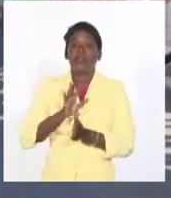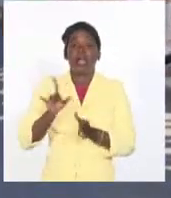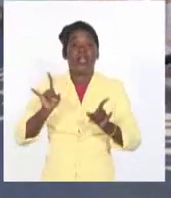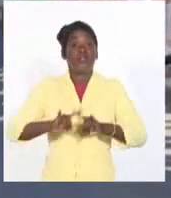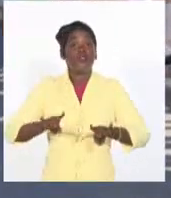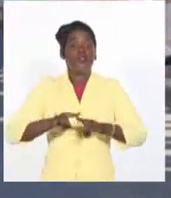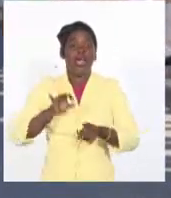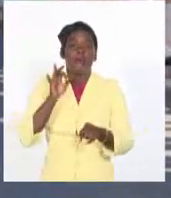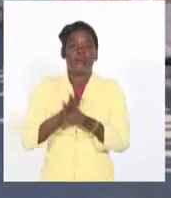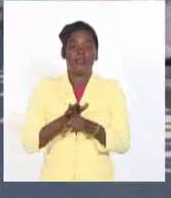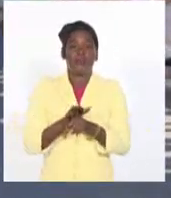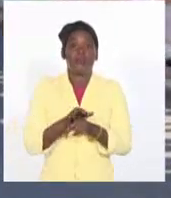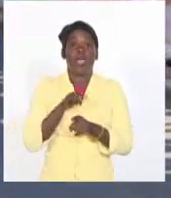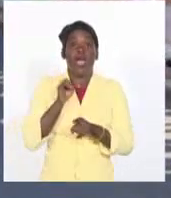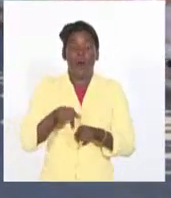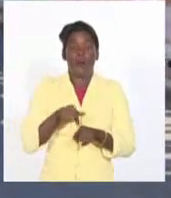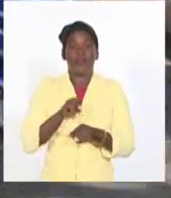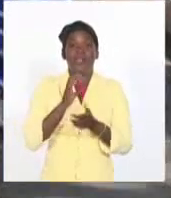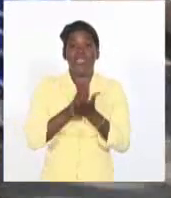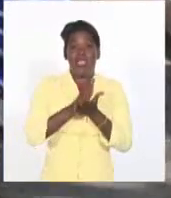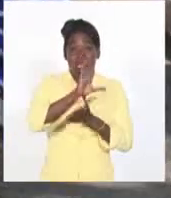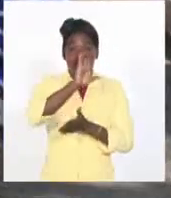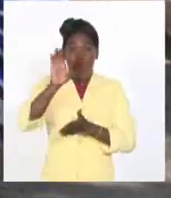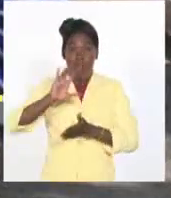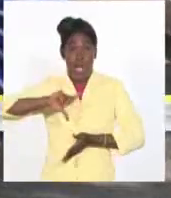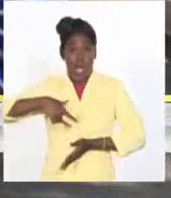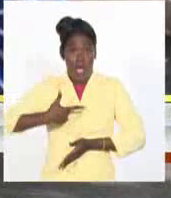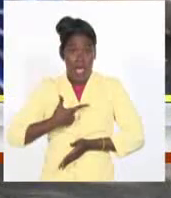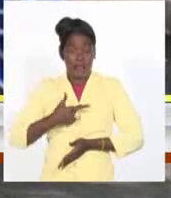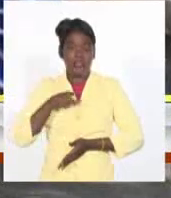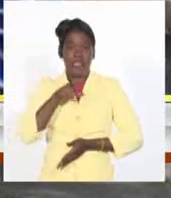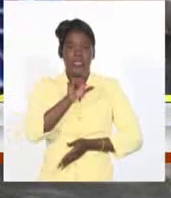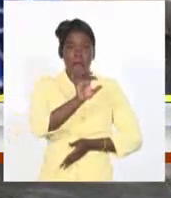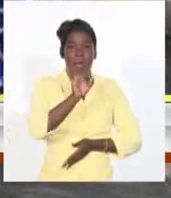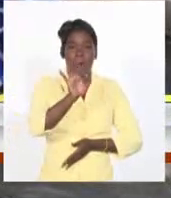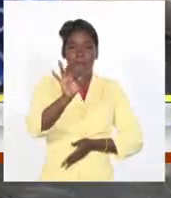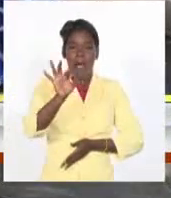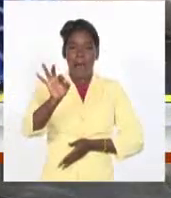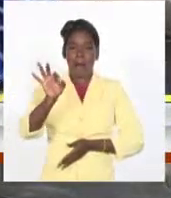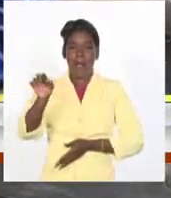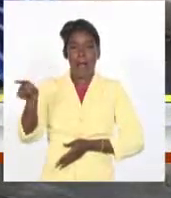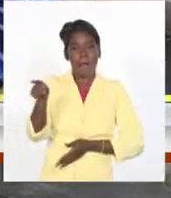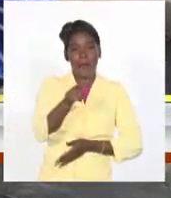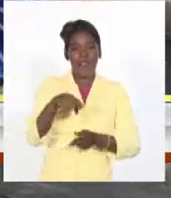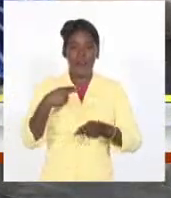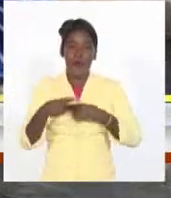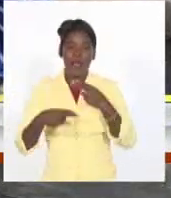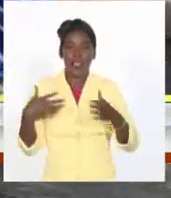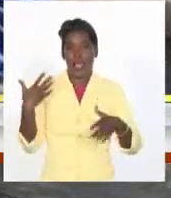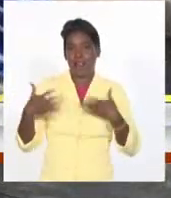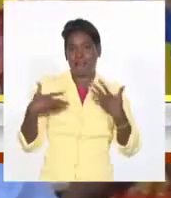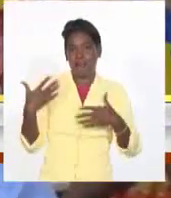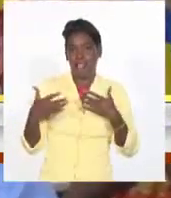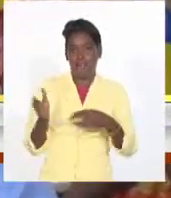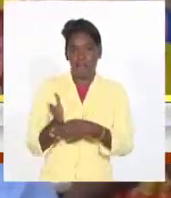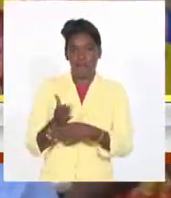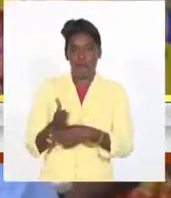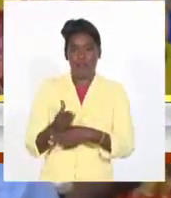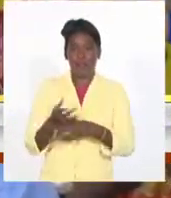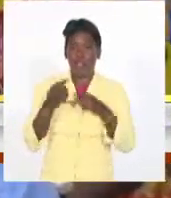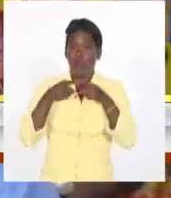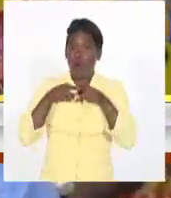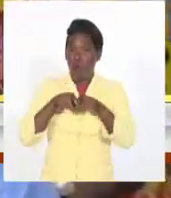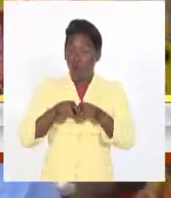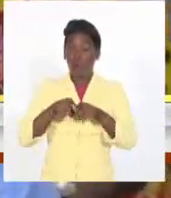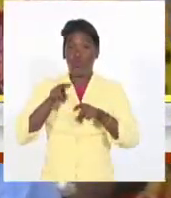Nacionales de Arte fueron invitadas con el objetivo de reunir todas las academias habaneras y la Casa de la Cultura de Romerillo, junto con escuelas de la